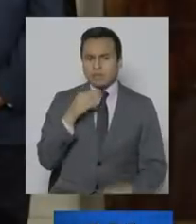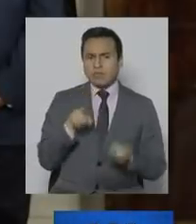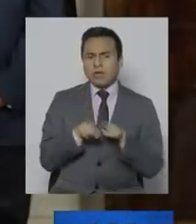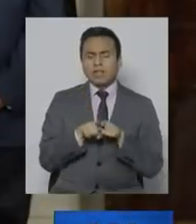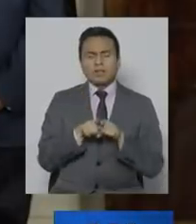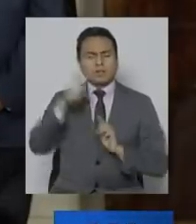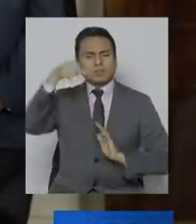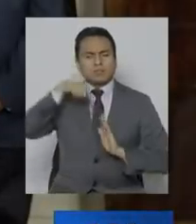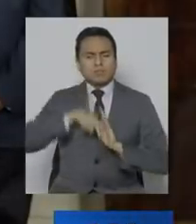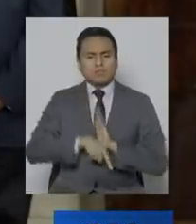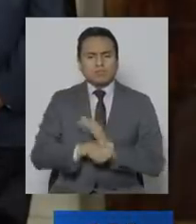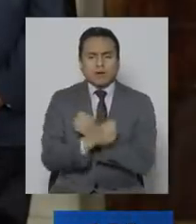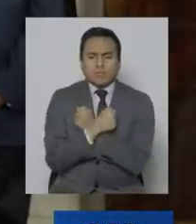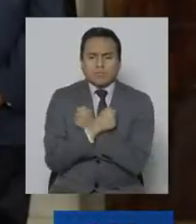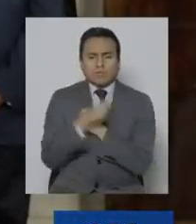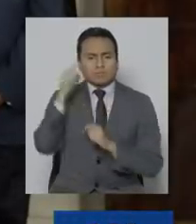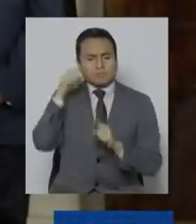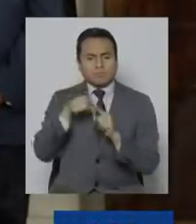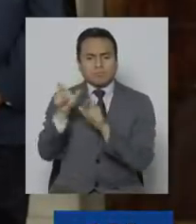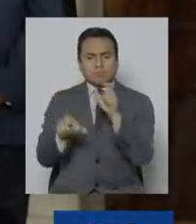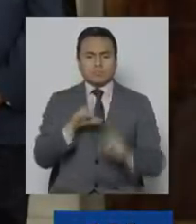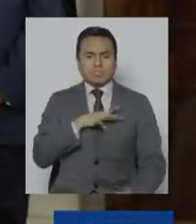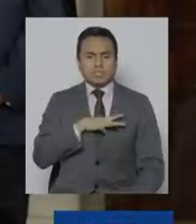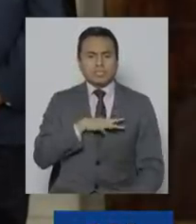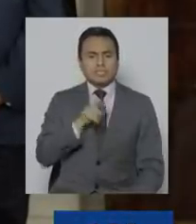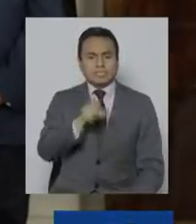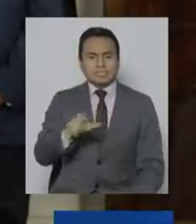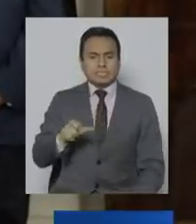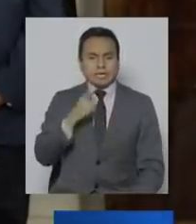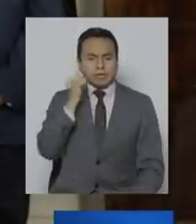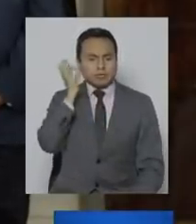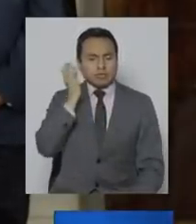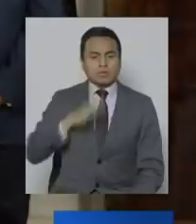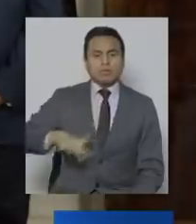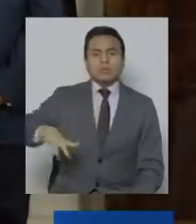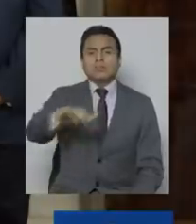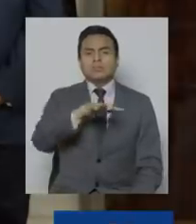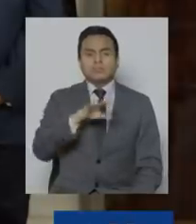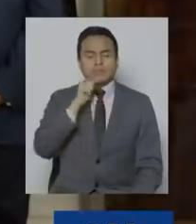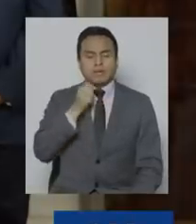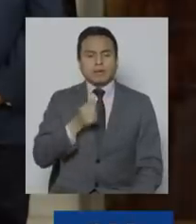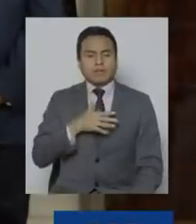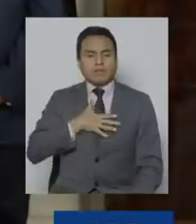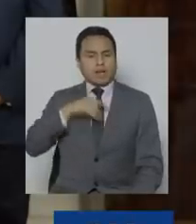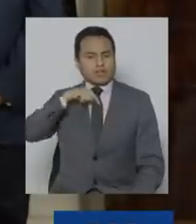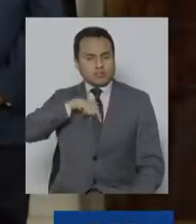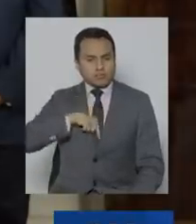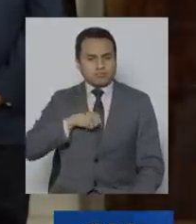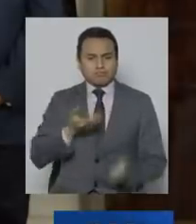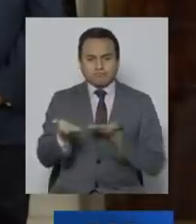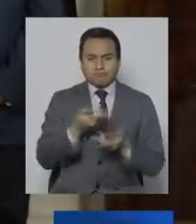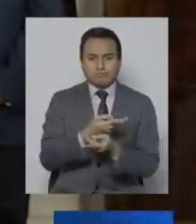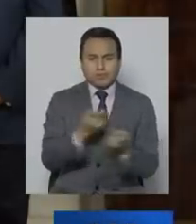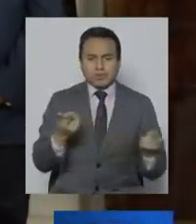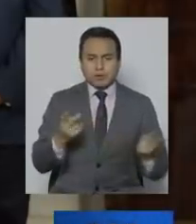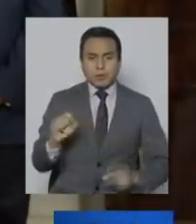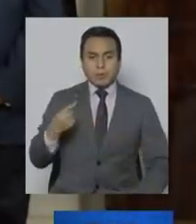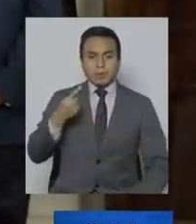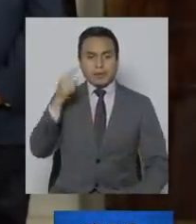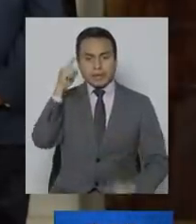profundo amor por Chile y los chilenos y una profunda vocación de servicio público. Su primera